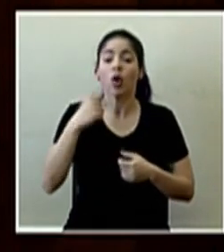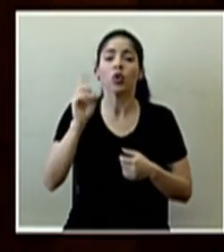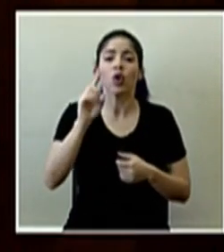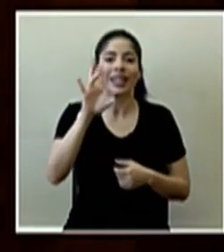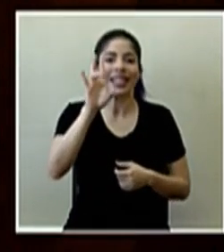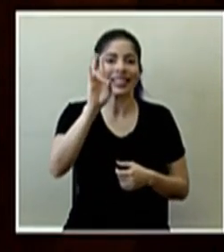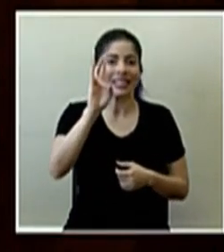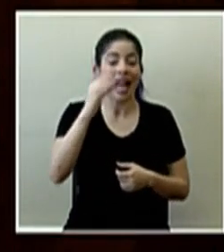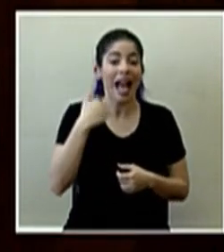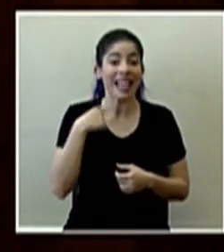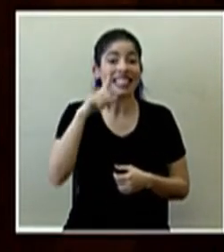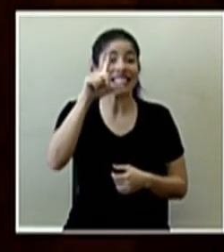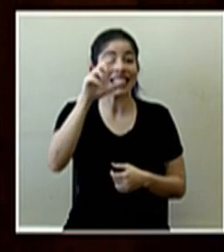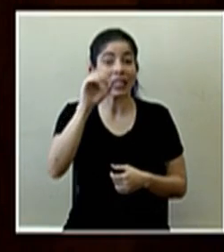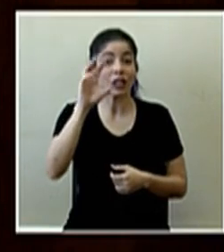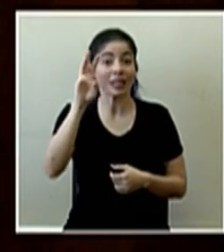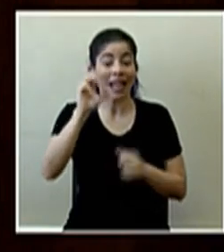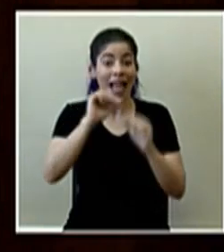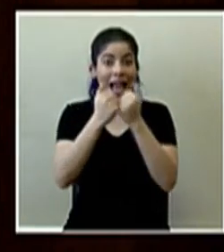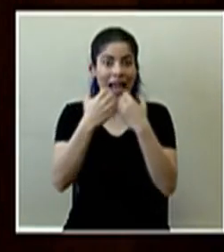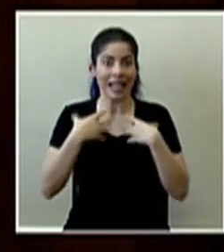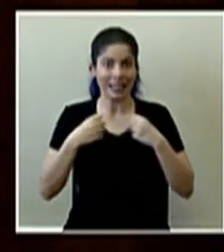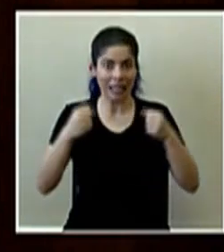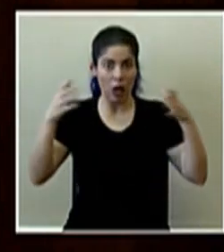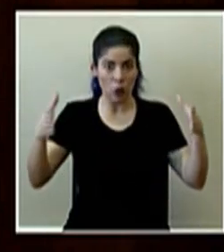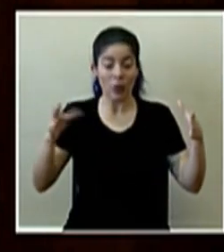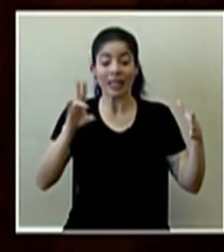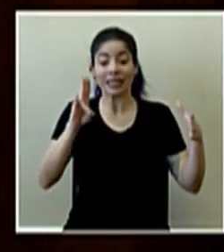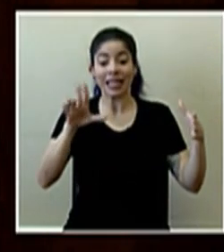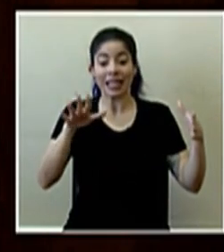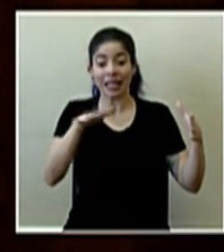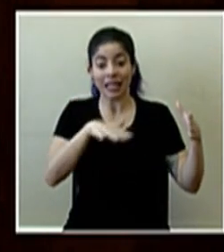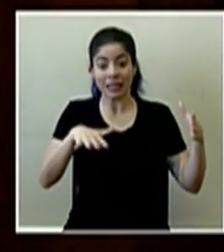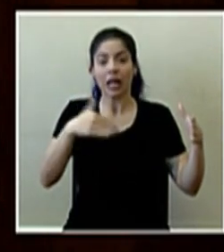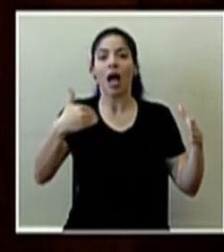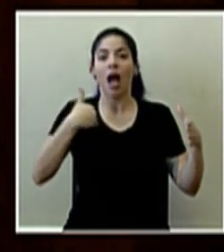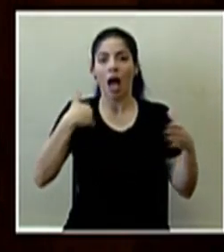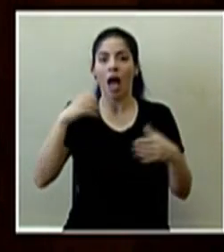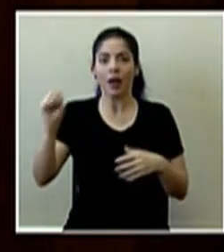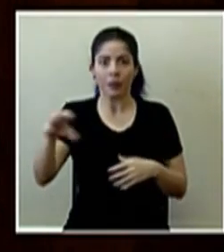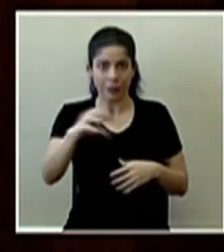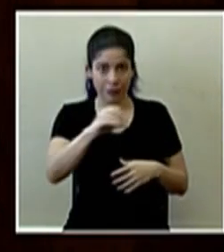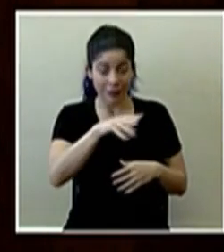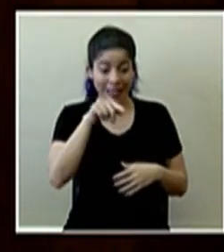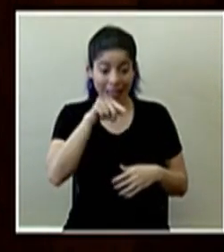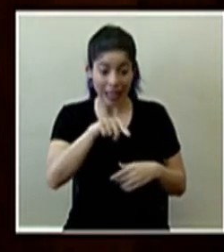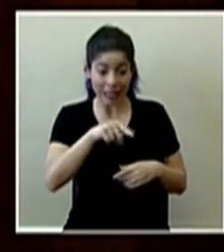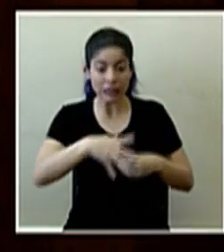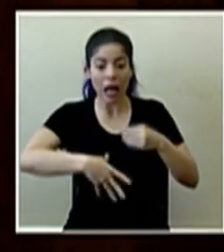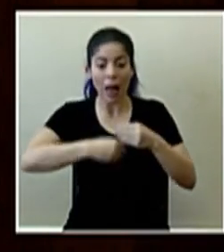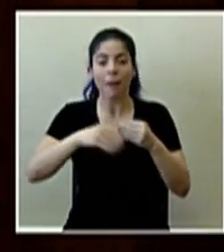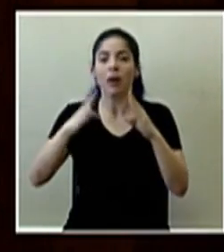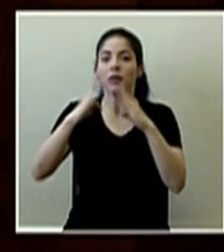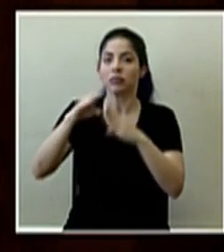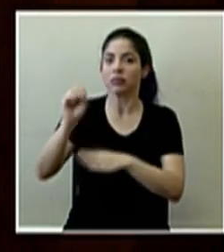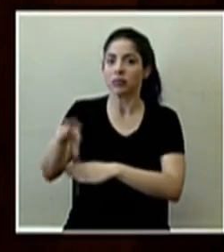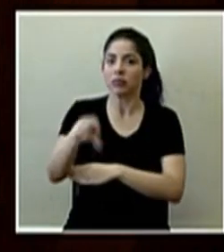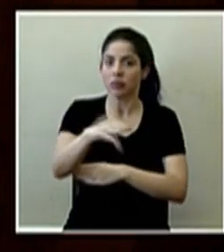75 de los 106 áreas de salud que hay en todo el país. Además de esto, hay entrega a